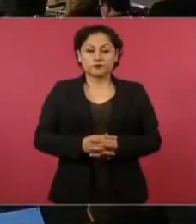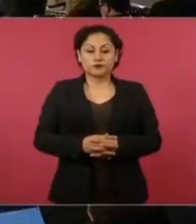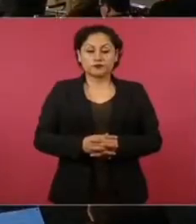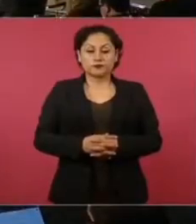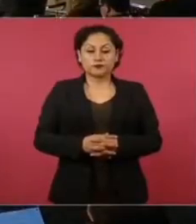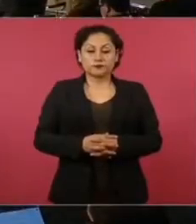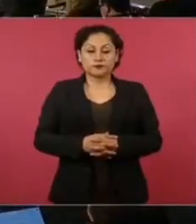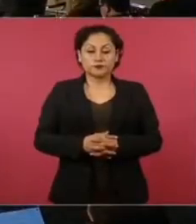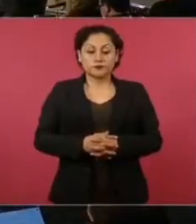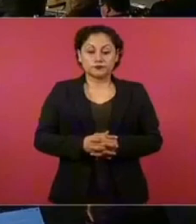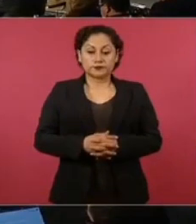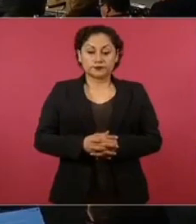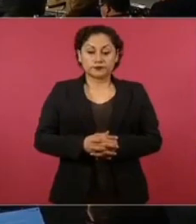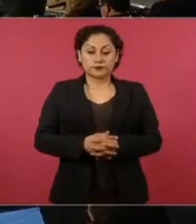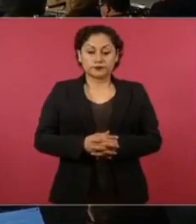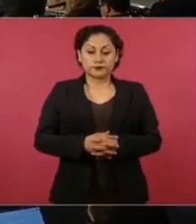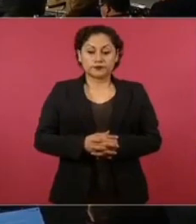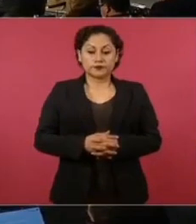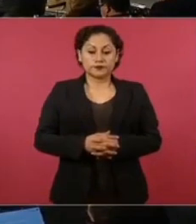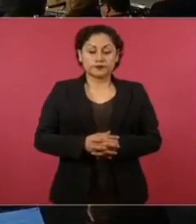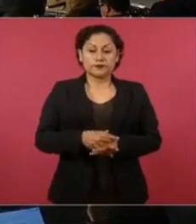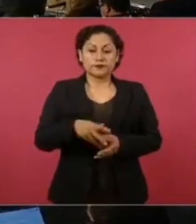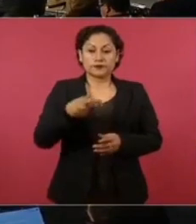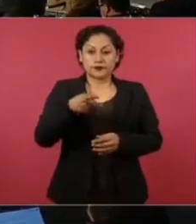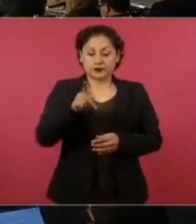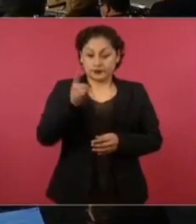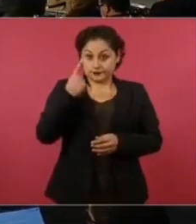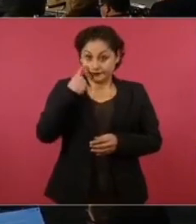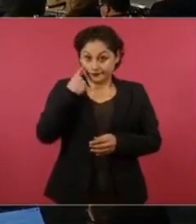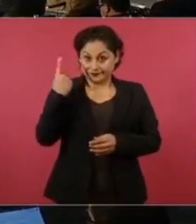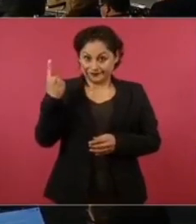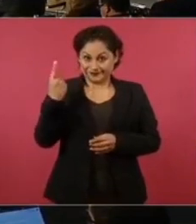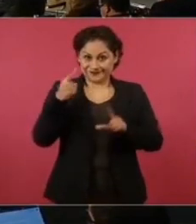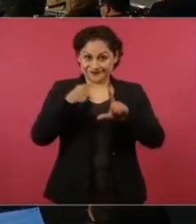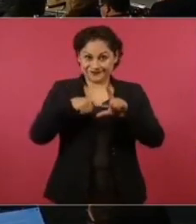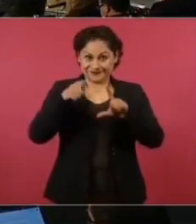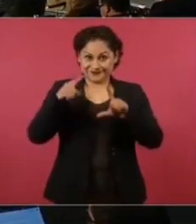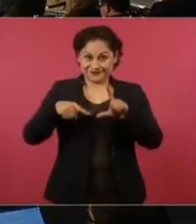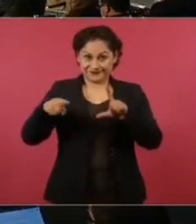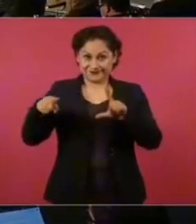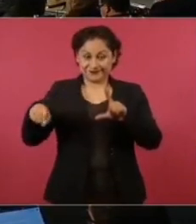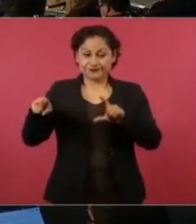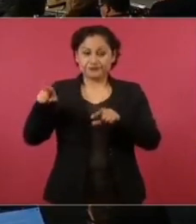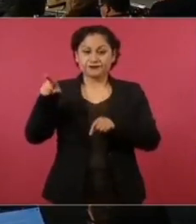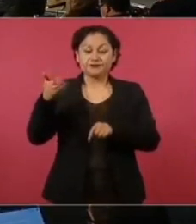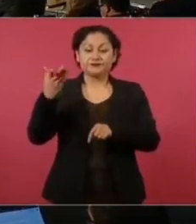miren la devaluación con el licenciado de la Madrid.